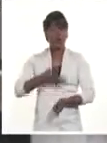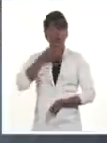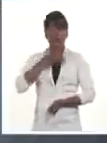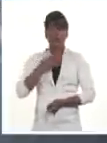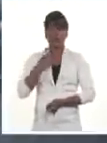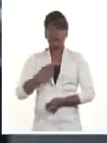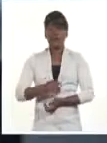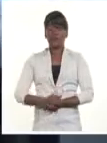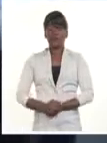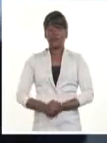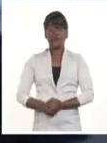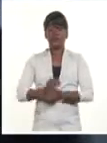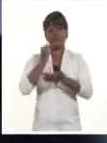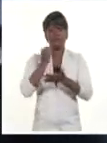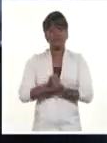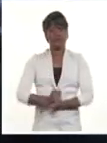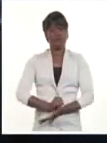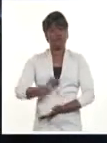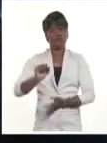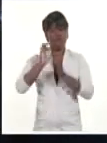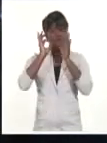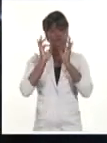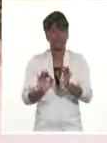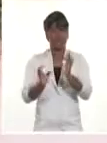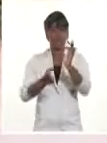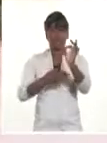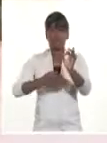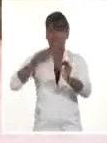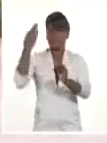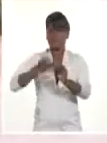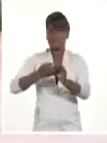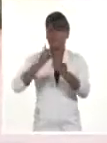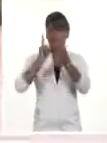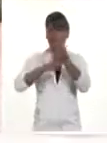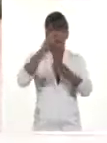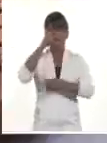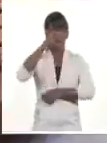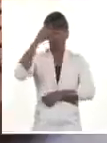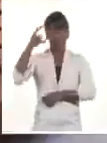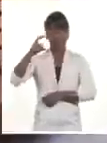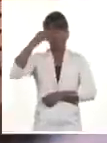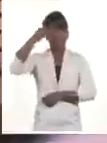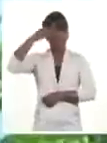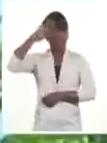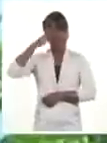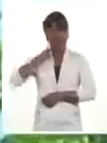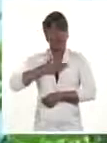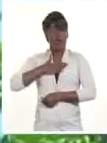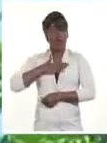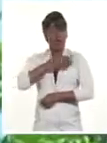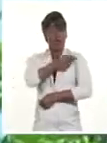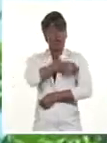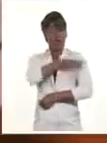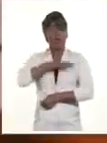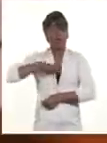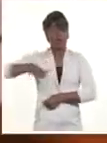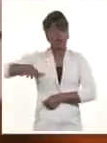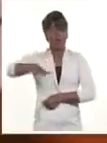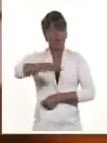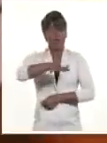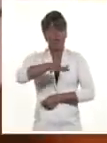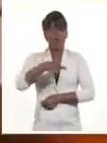se confirma así la gran verdad de que el partido es el partido de nuestro pueblo y que nuestro